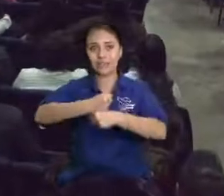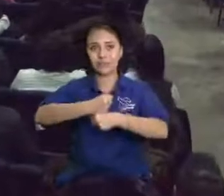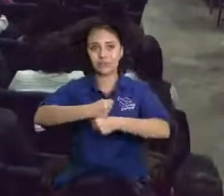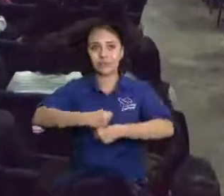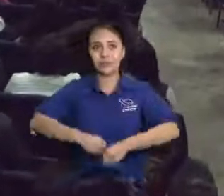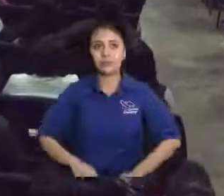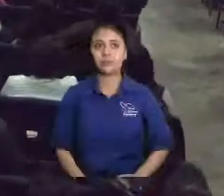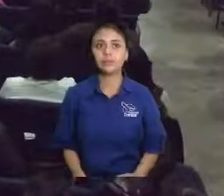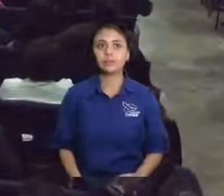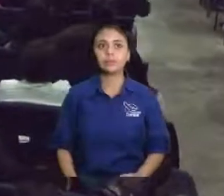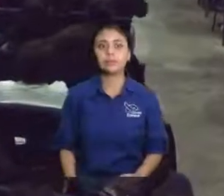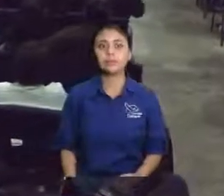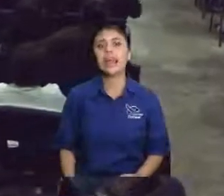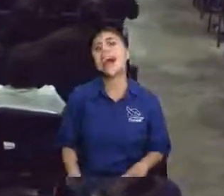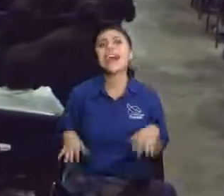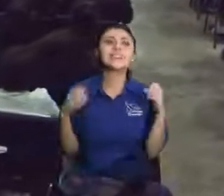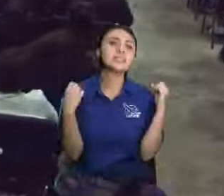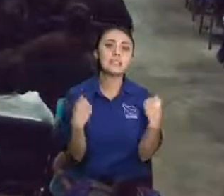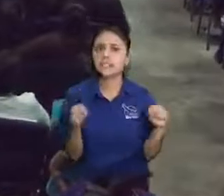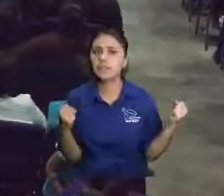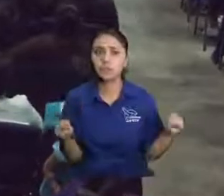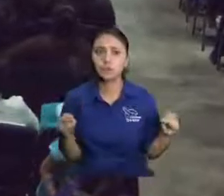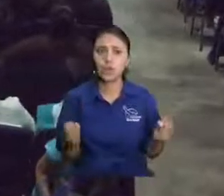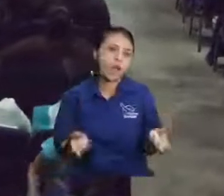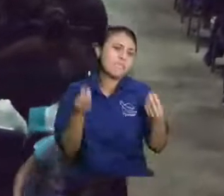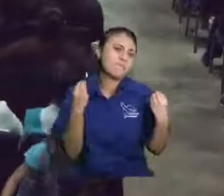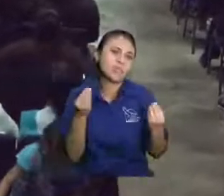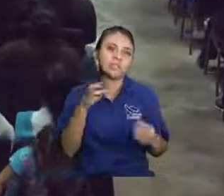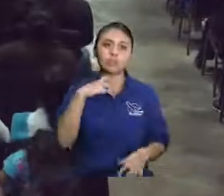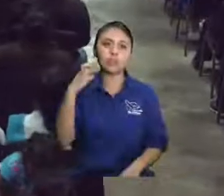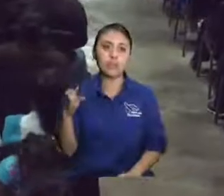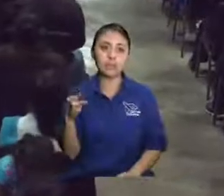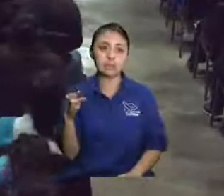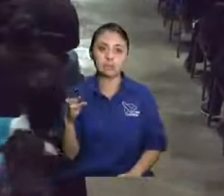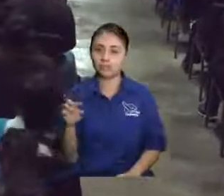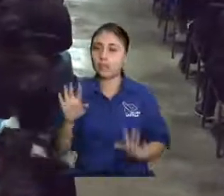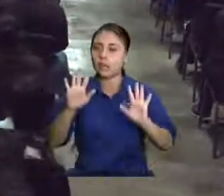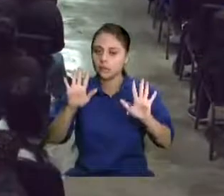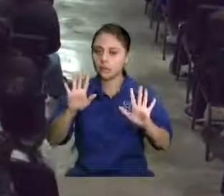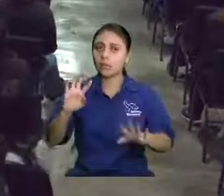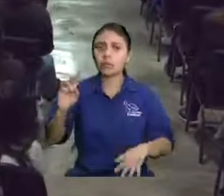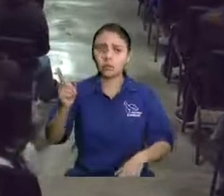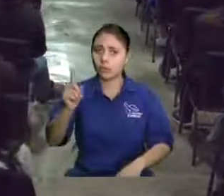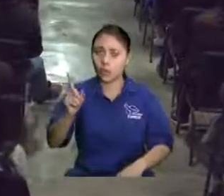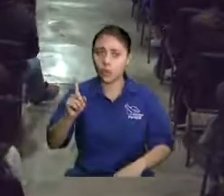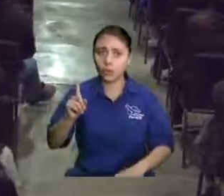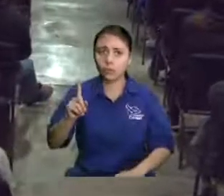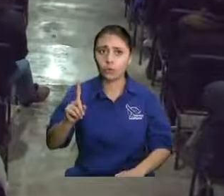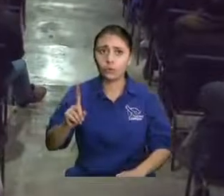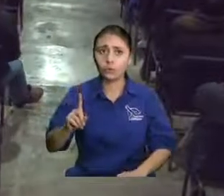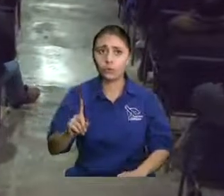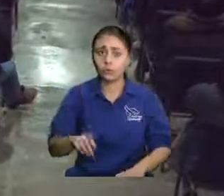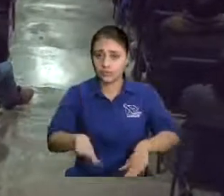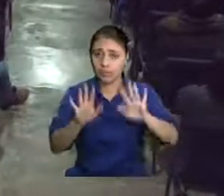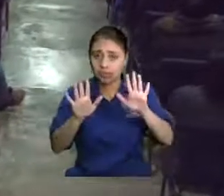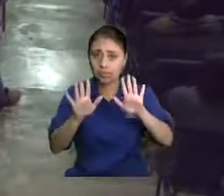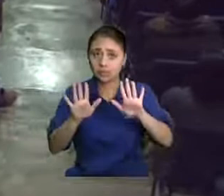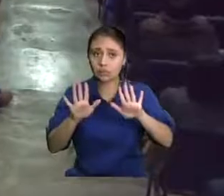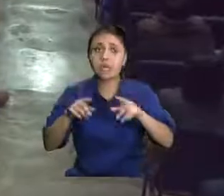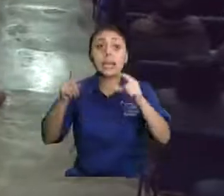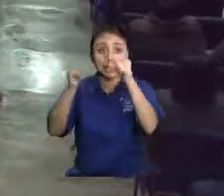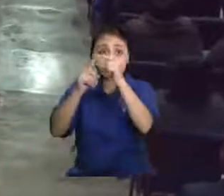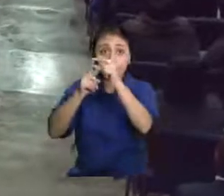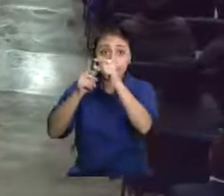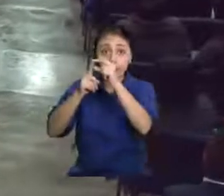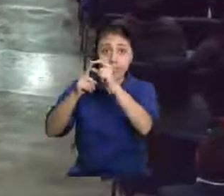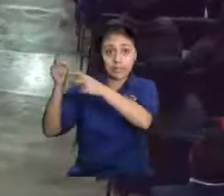Tenemos 20 y tantas proclamas y que... Bueno. Yo también y todas me han pegado entre ceja y ceja y